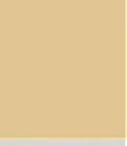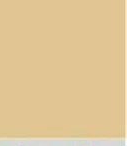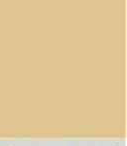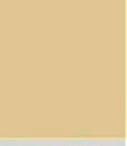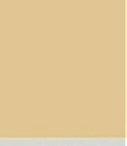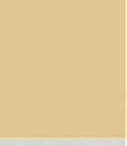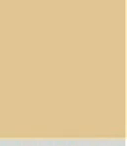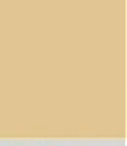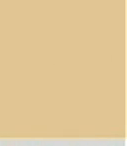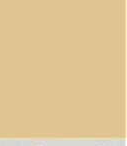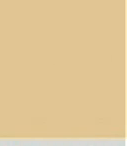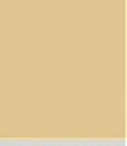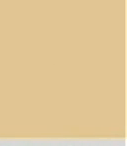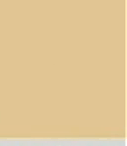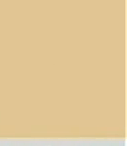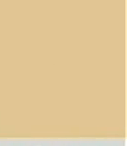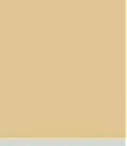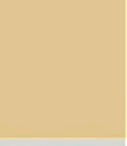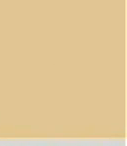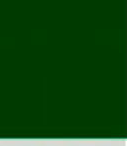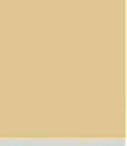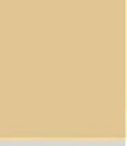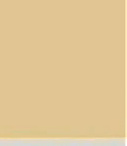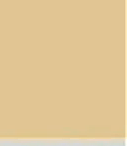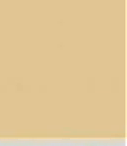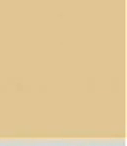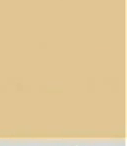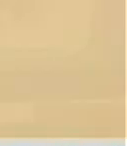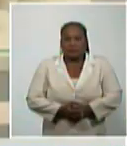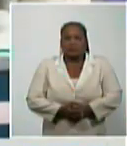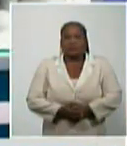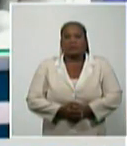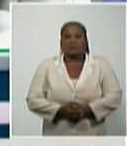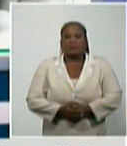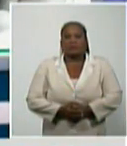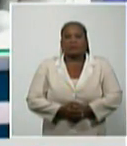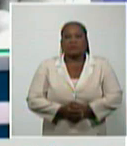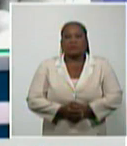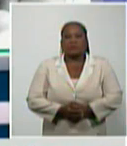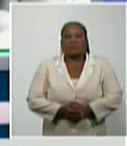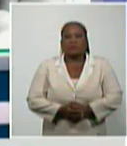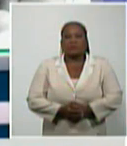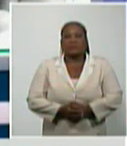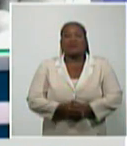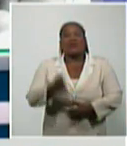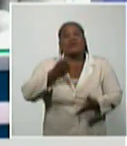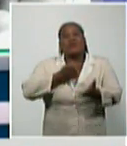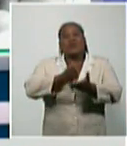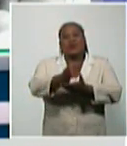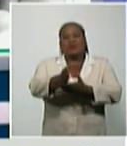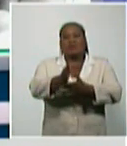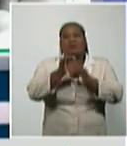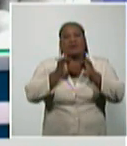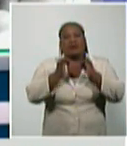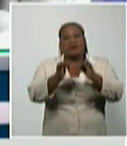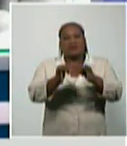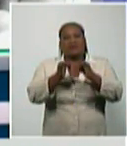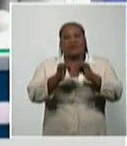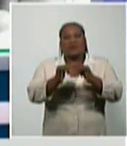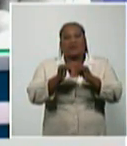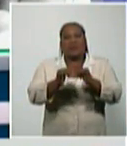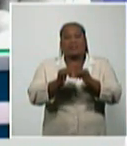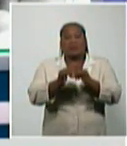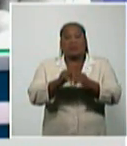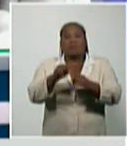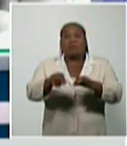vivir, aportar con una nueva sonrisa. Y seguimos ampliando la información porque en el mundo